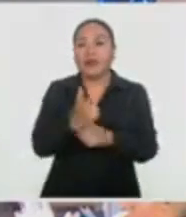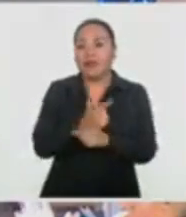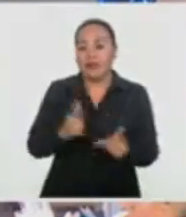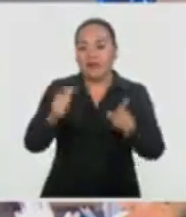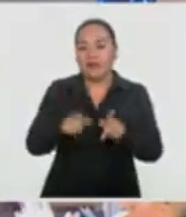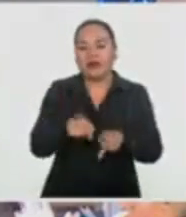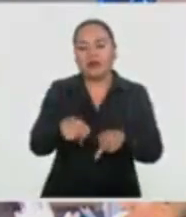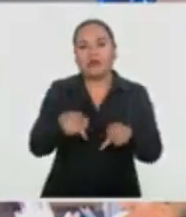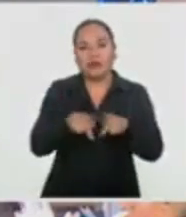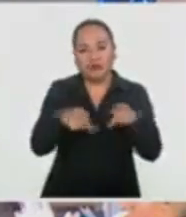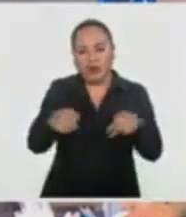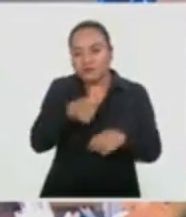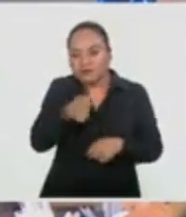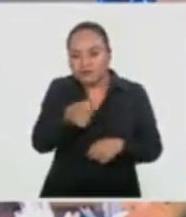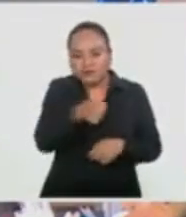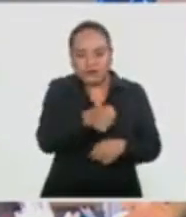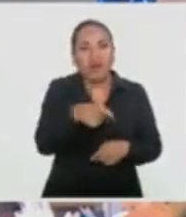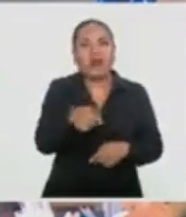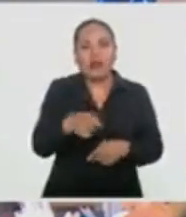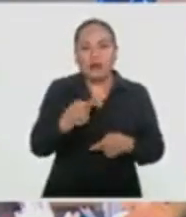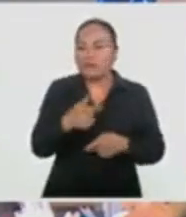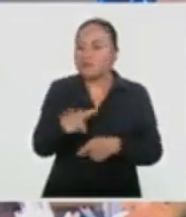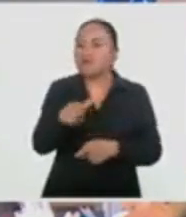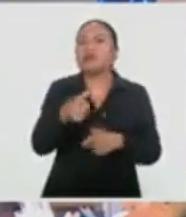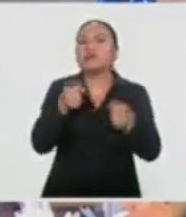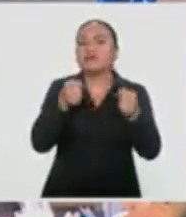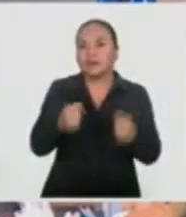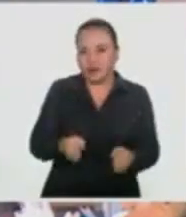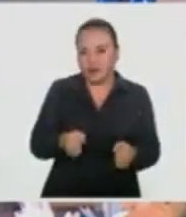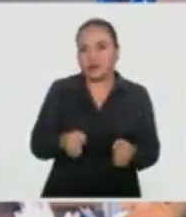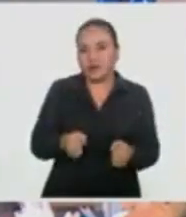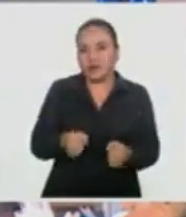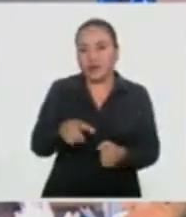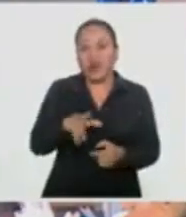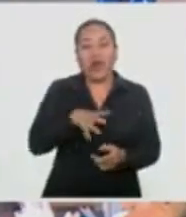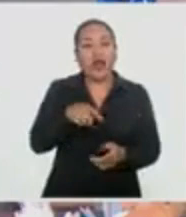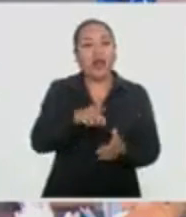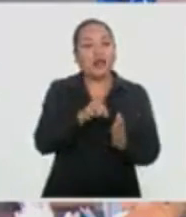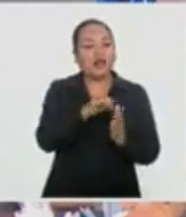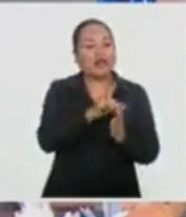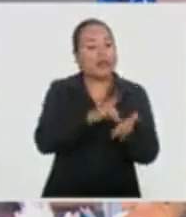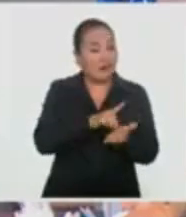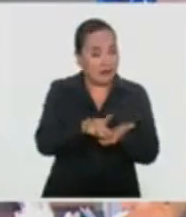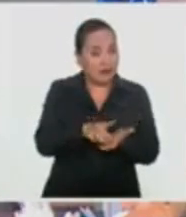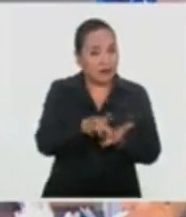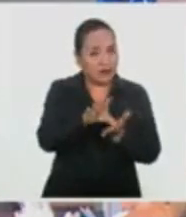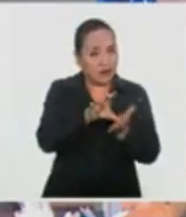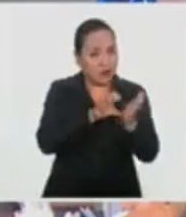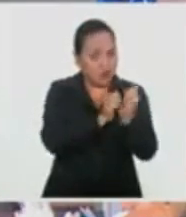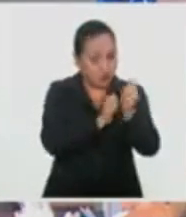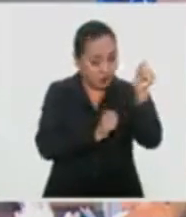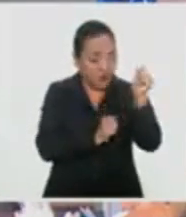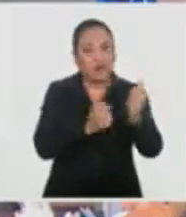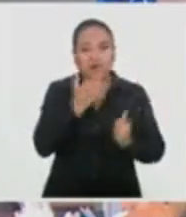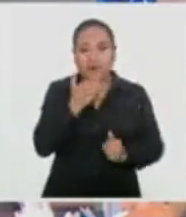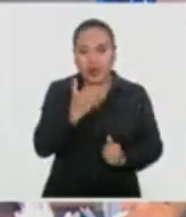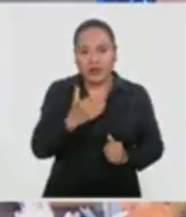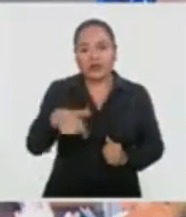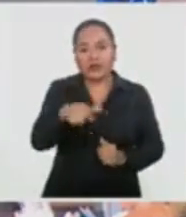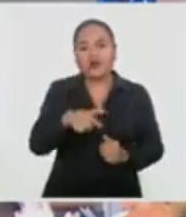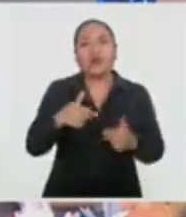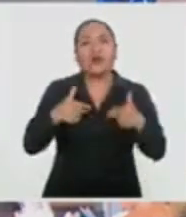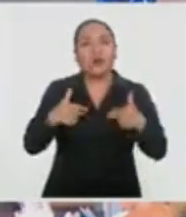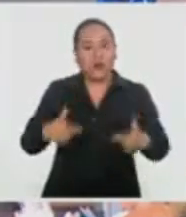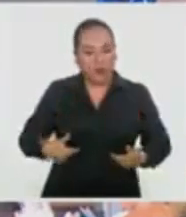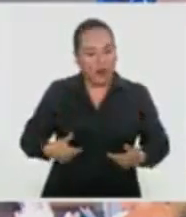en Oaxaca, está garantizada no solo como derecho constitucional, no solo como derecho humano, sino